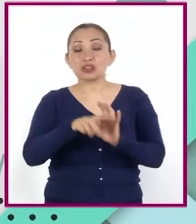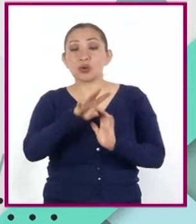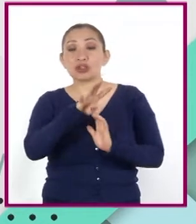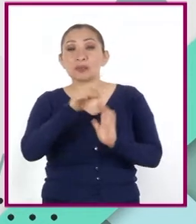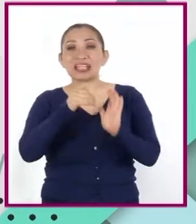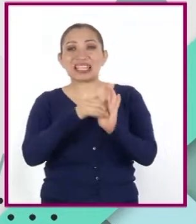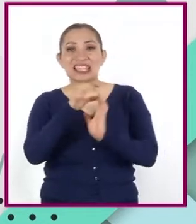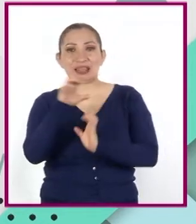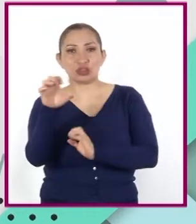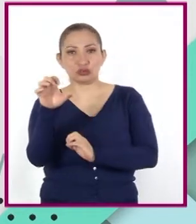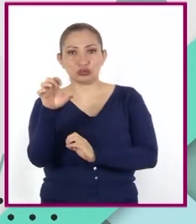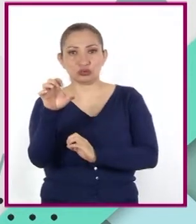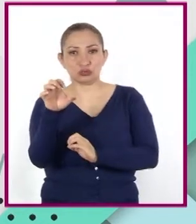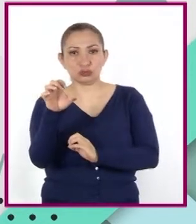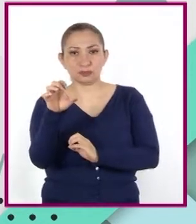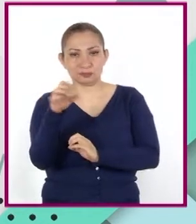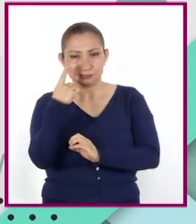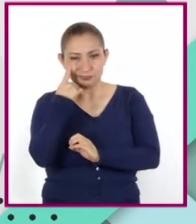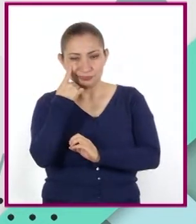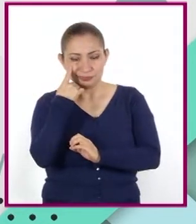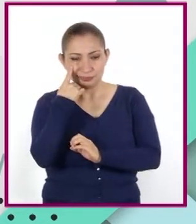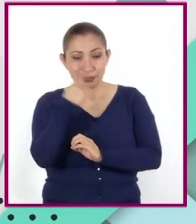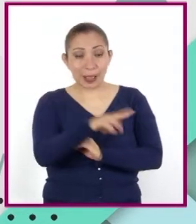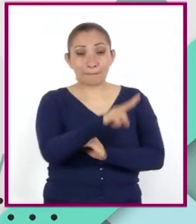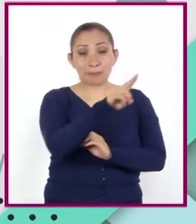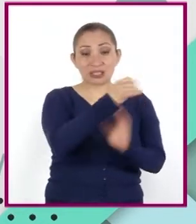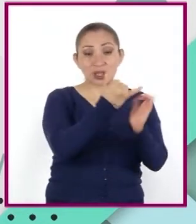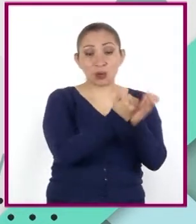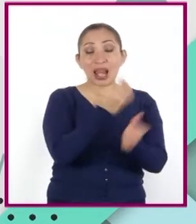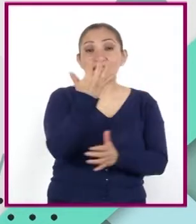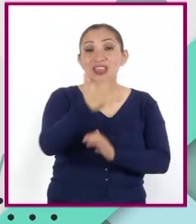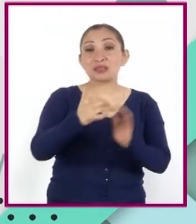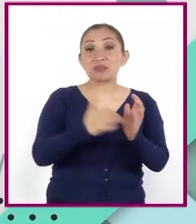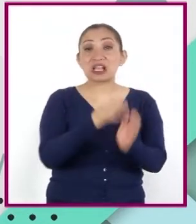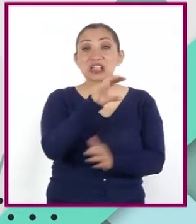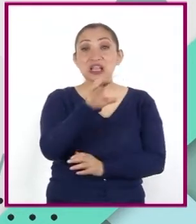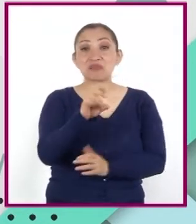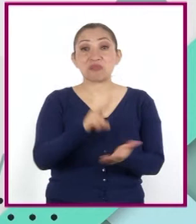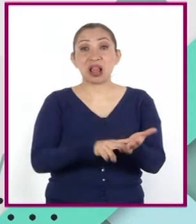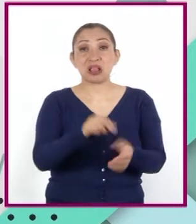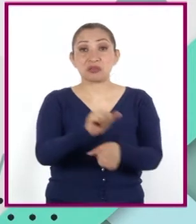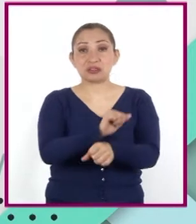menos 4.500. b es igual a 10.500.